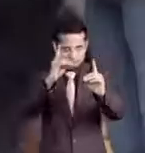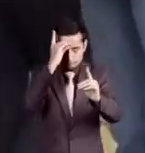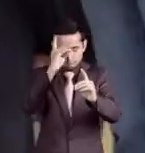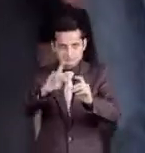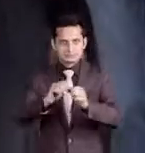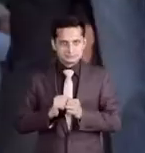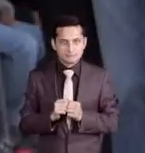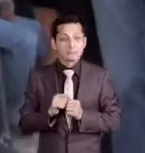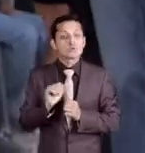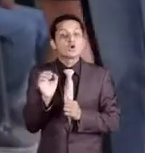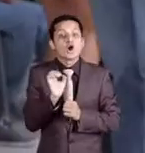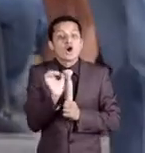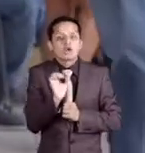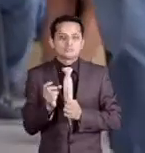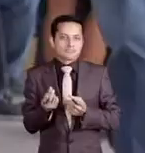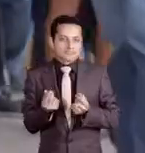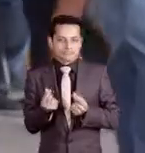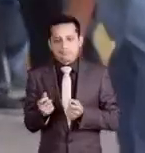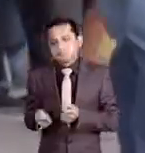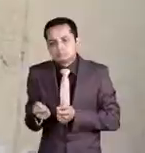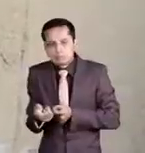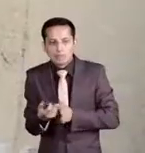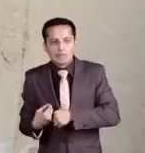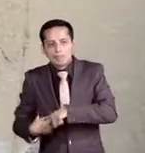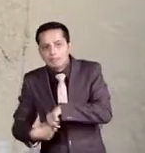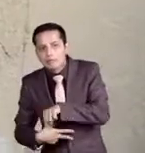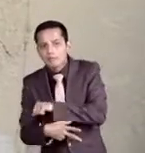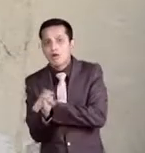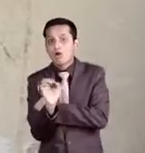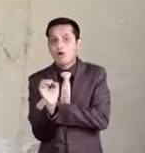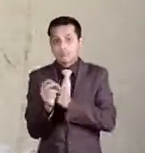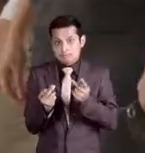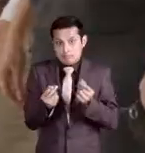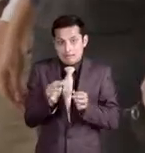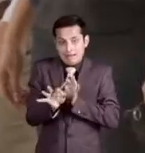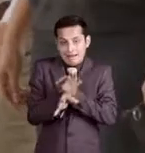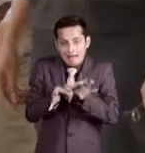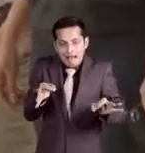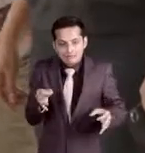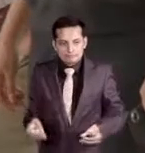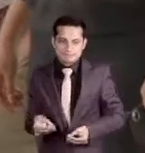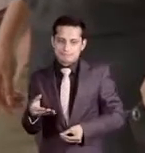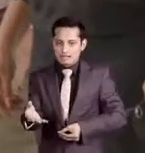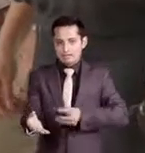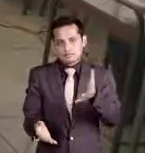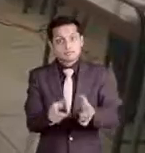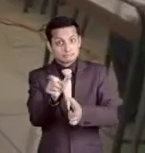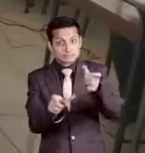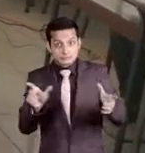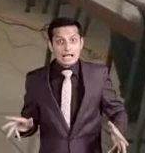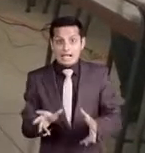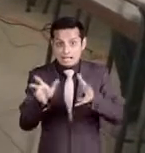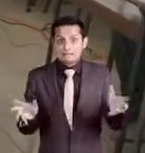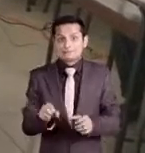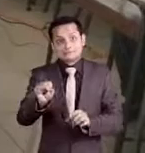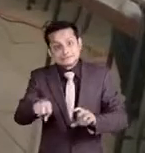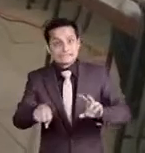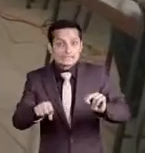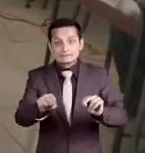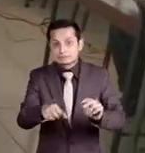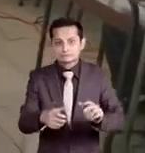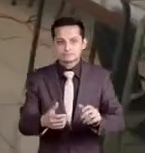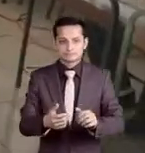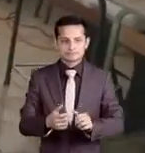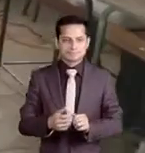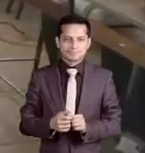popular. Asimismo, se prohíbe la entrega de donaciones, dádivas o regalos que induzcan a las y